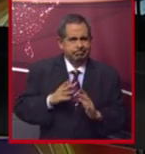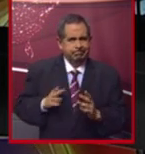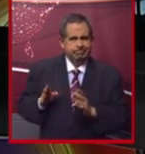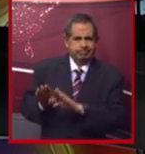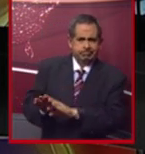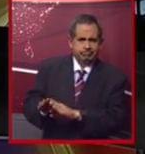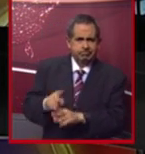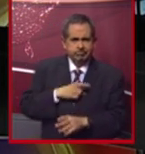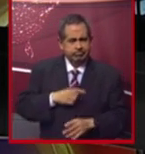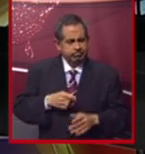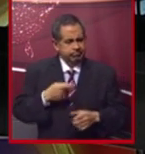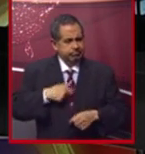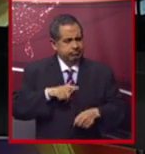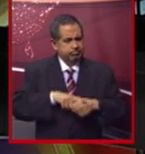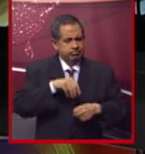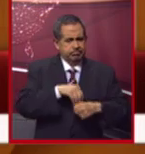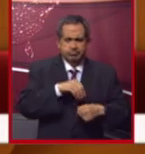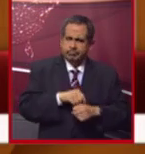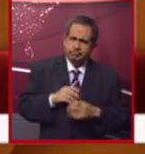datos personales.